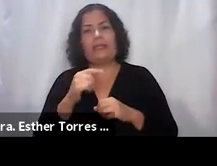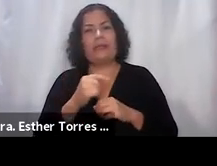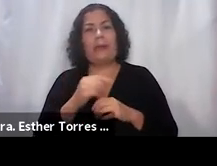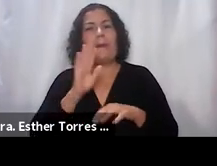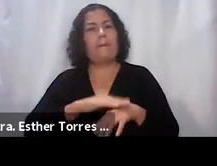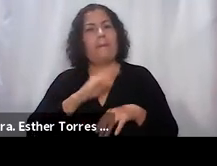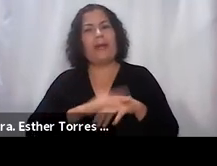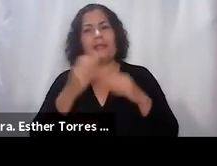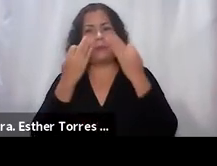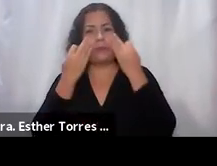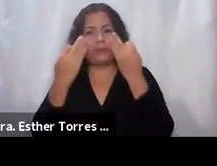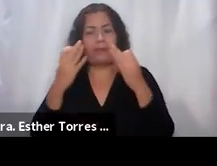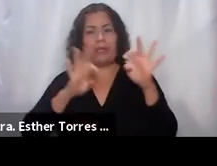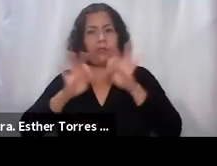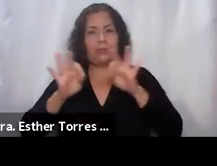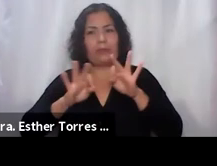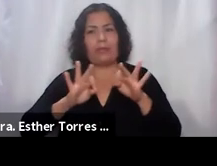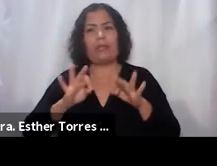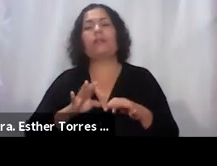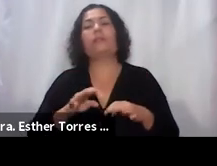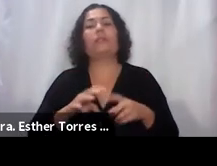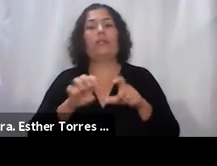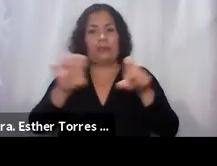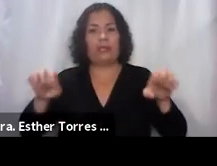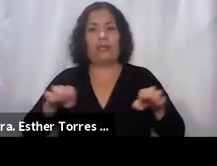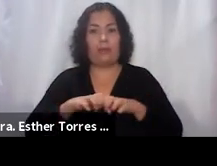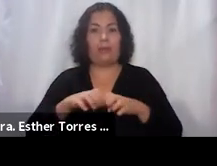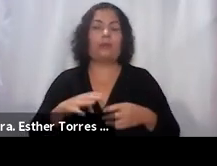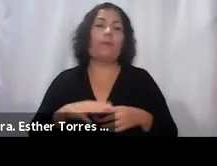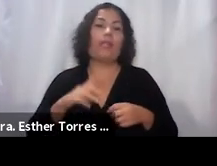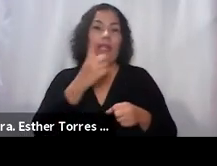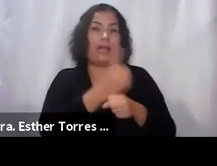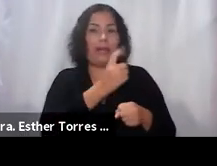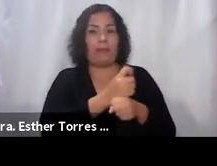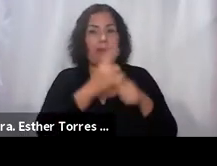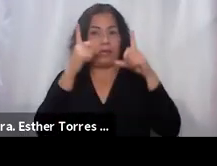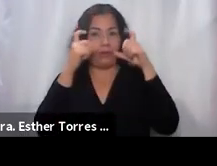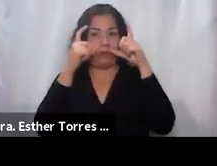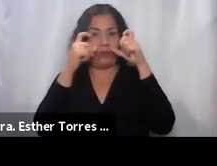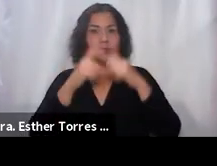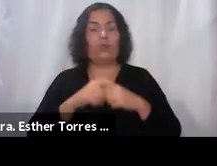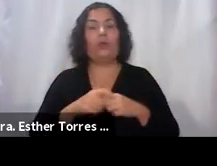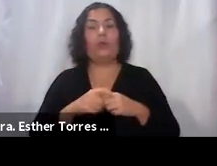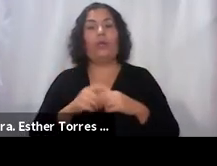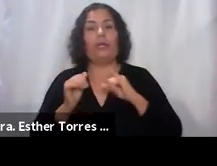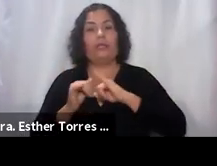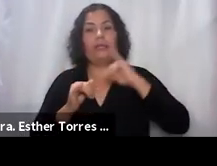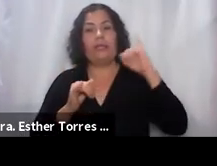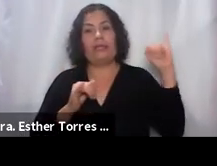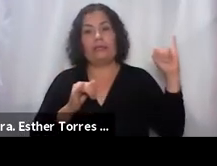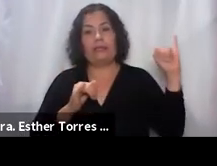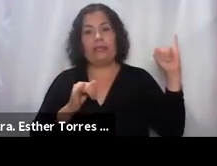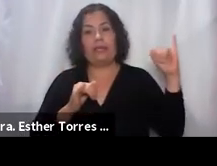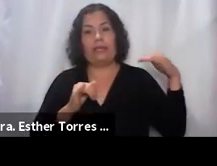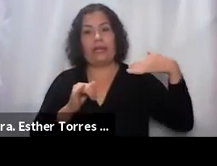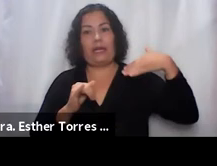¿no? En los trabajos de la mayoría de los equipos. Entonces, la primera, que es la imagen de la izquierda arriba,